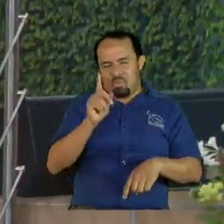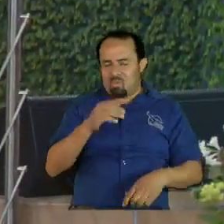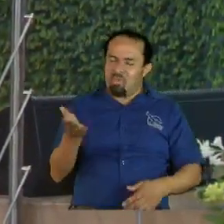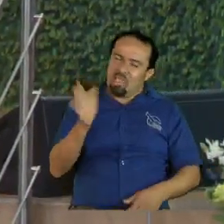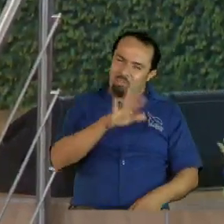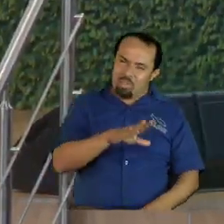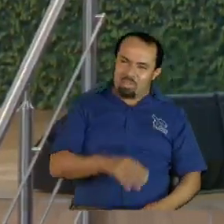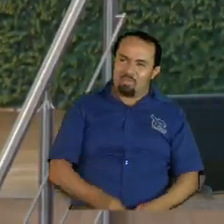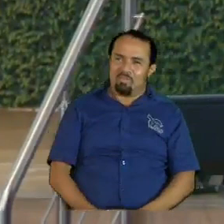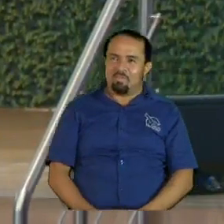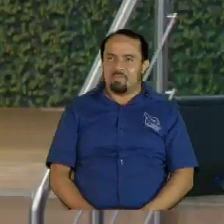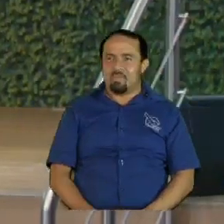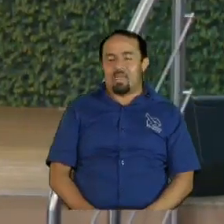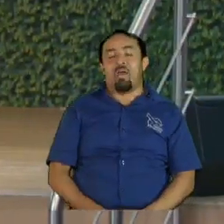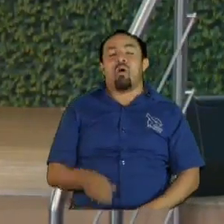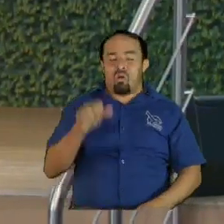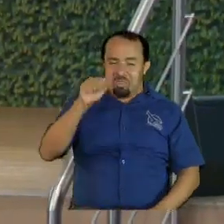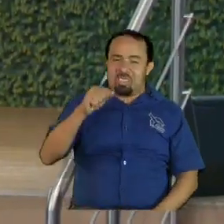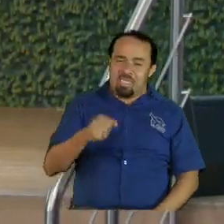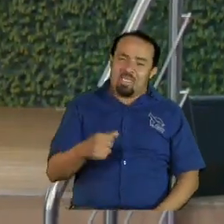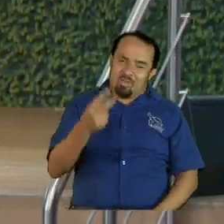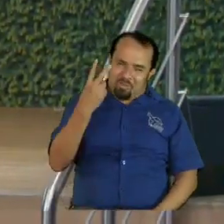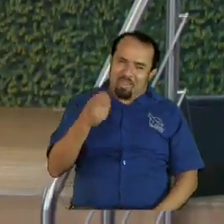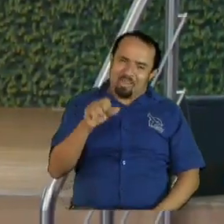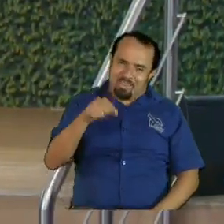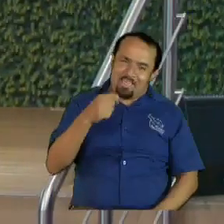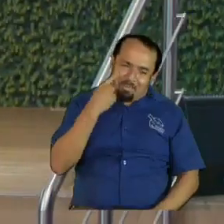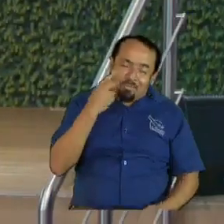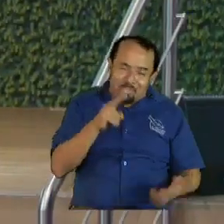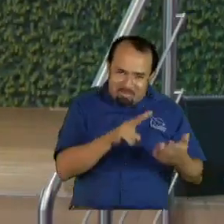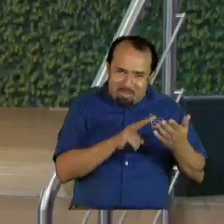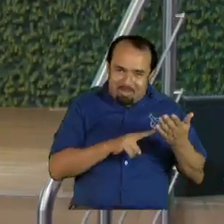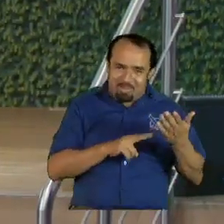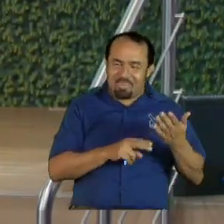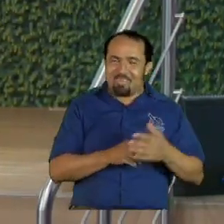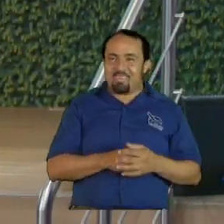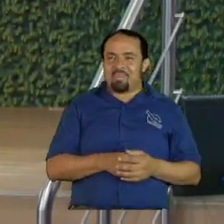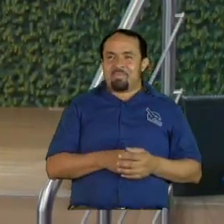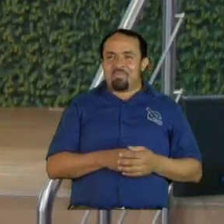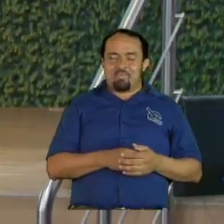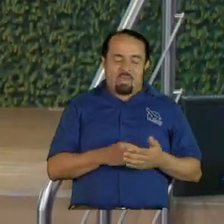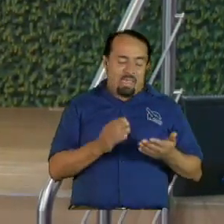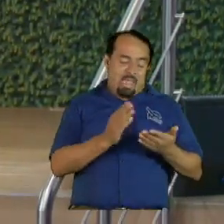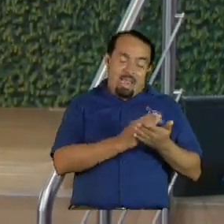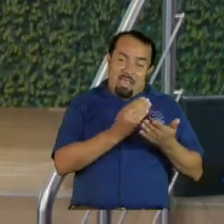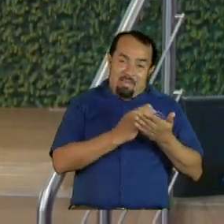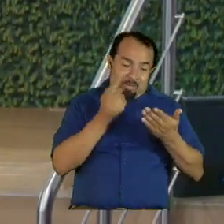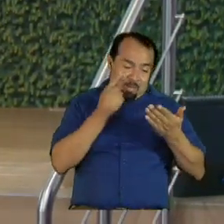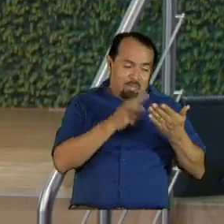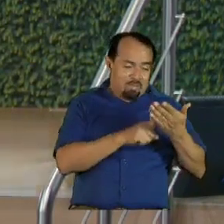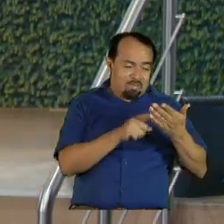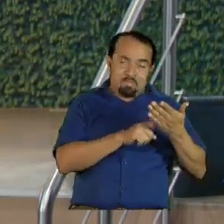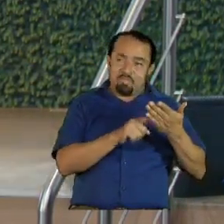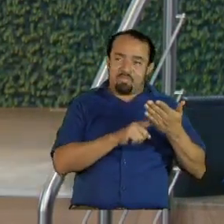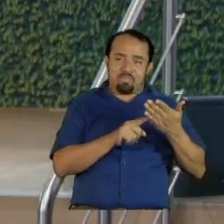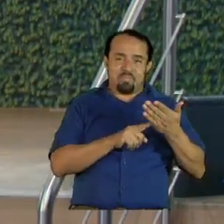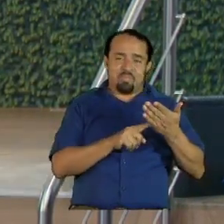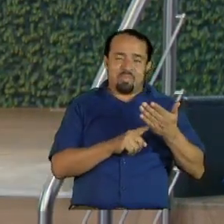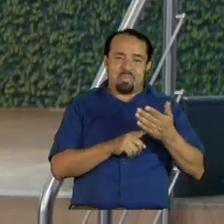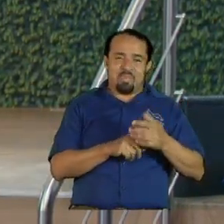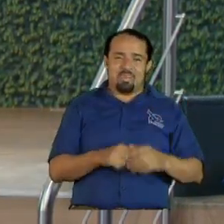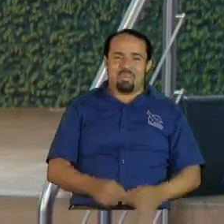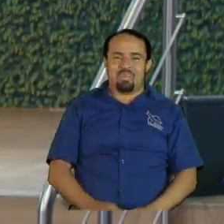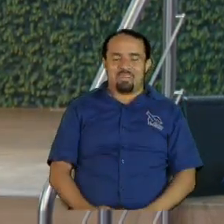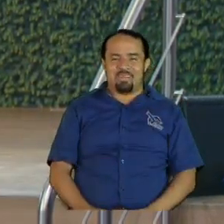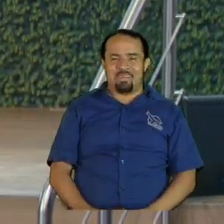Va pues. Yo sí sé para qué servía, pues, pero lo vamos a buscar aquí brevemente. ¿Y así cuándo vamos